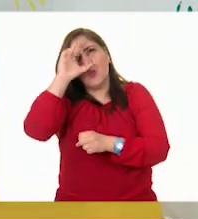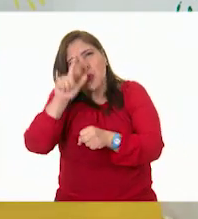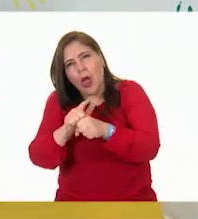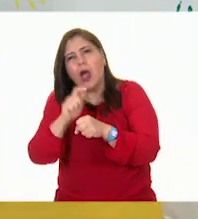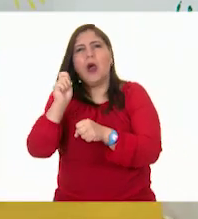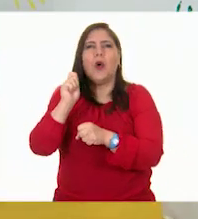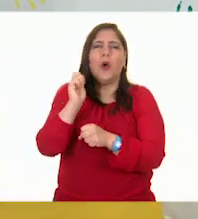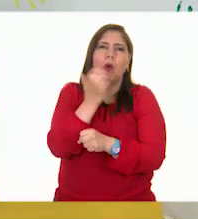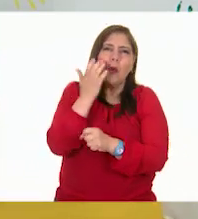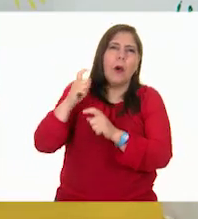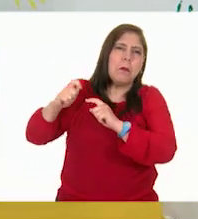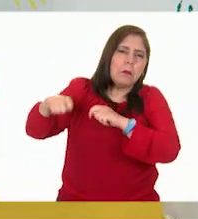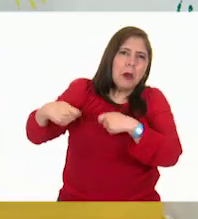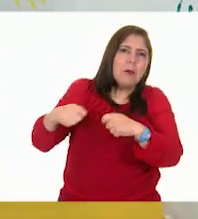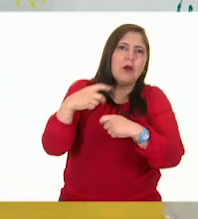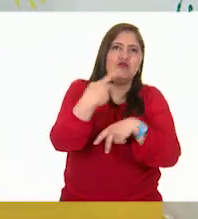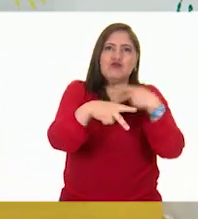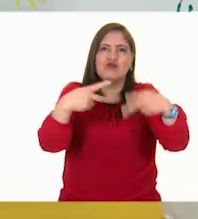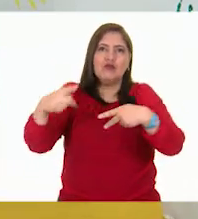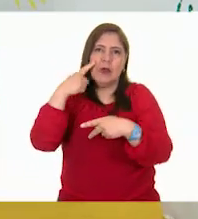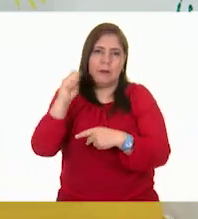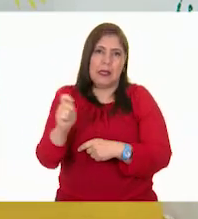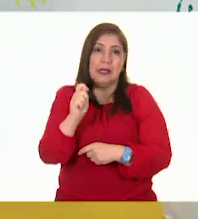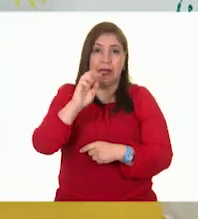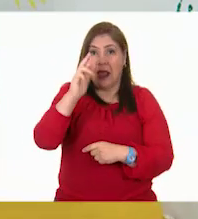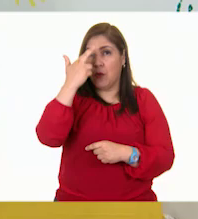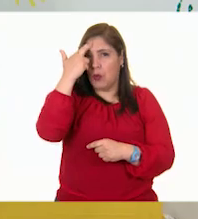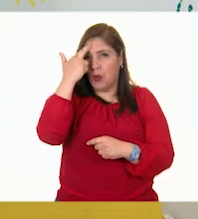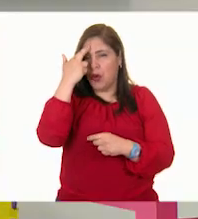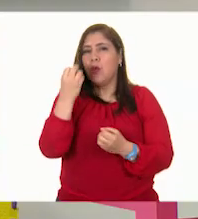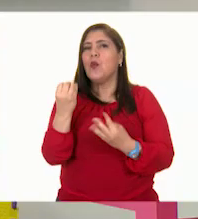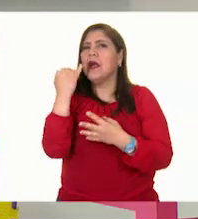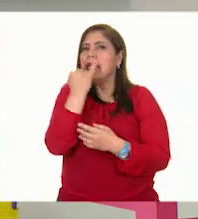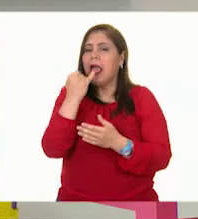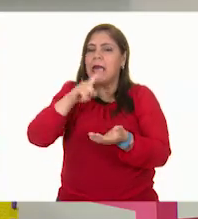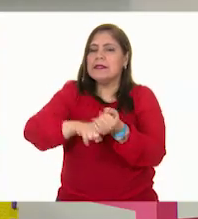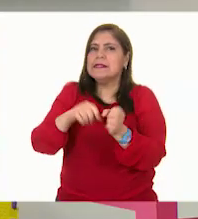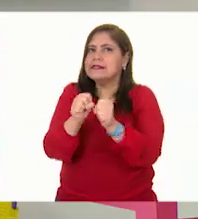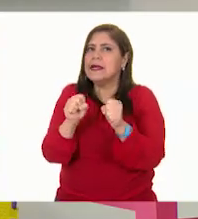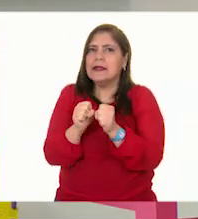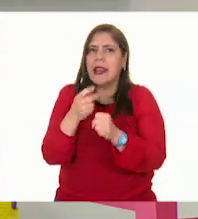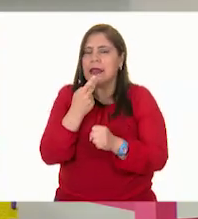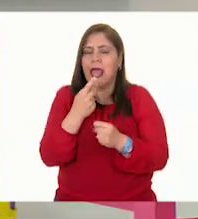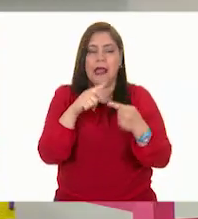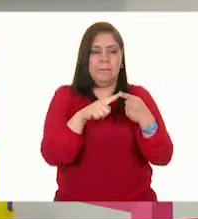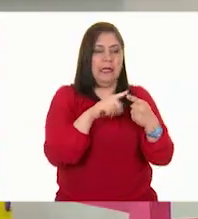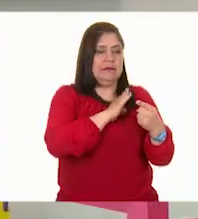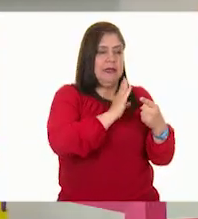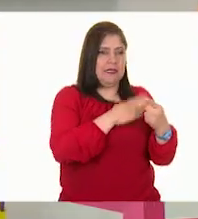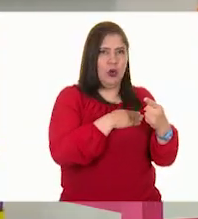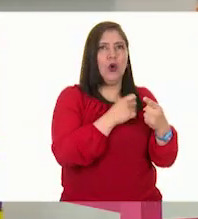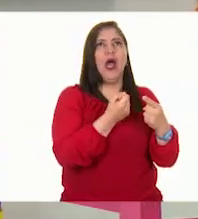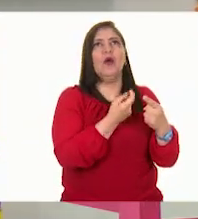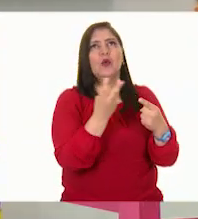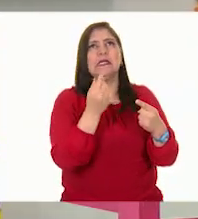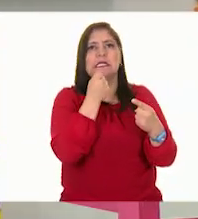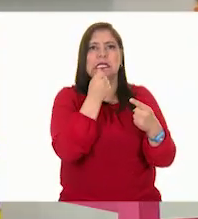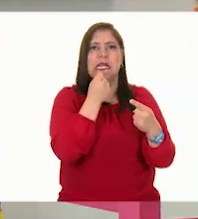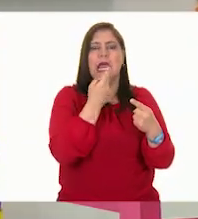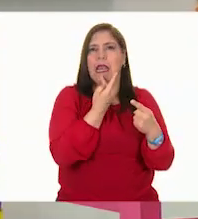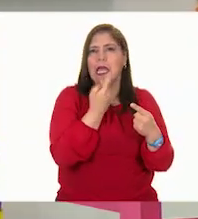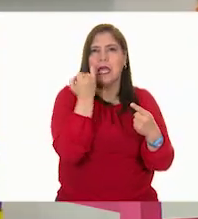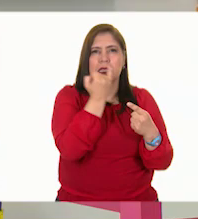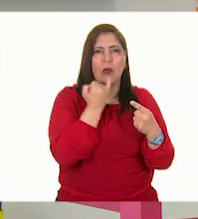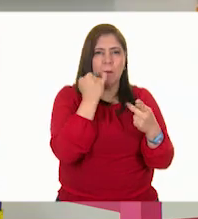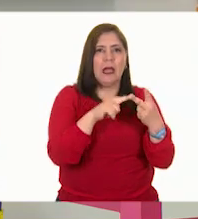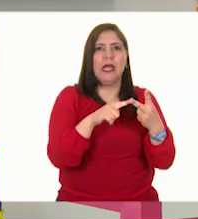diferentes. ¿Recuerdas cuántas lenguas se hablaban en la clase? A ver, además del español, Ajá. algunos niños hablaban